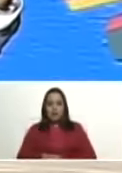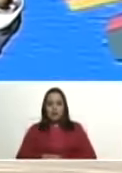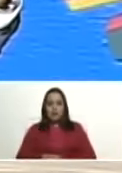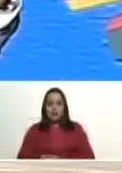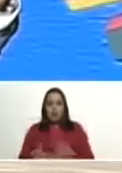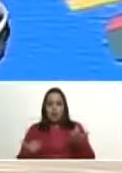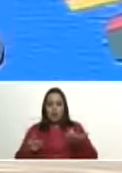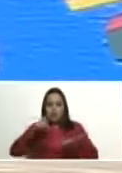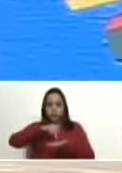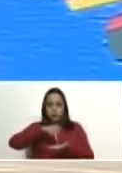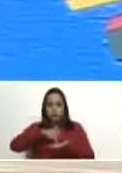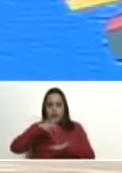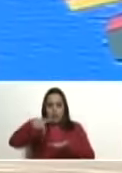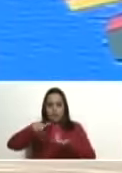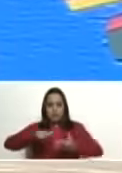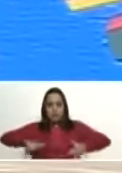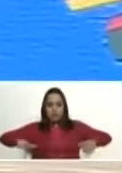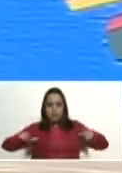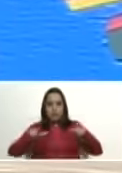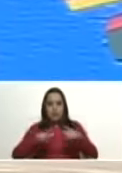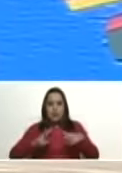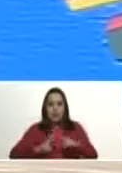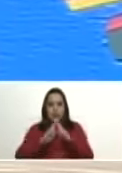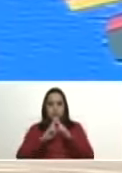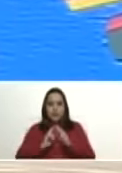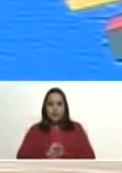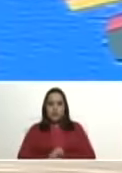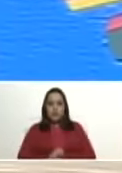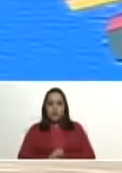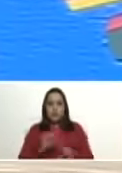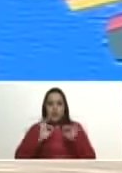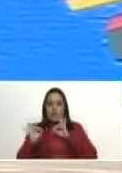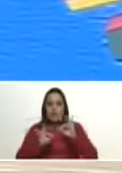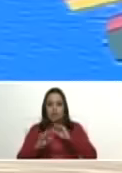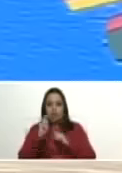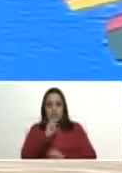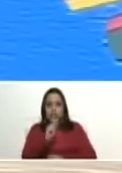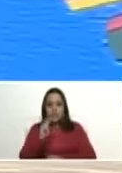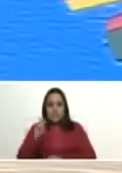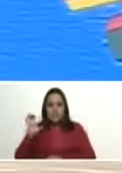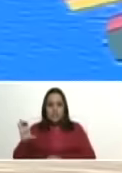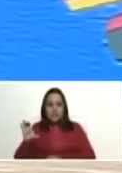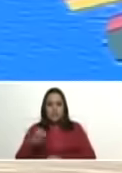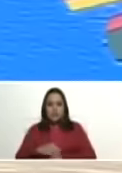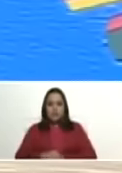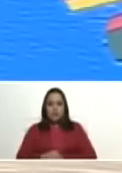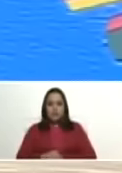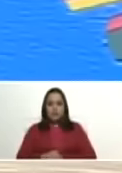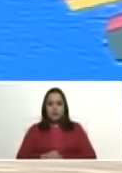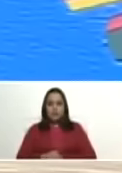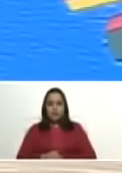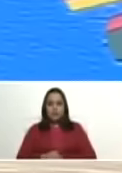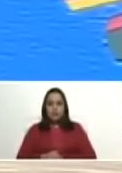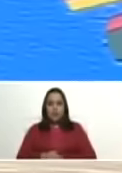presentes en esta sala Ríos Reina del Teatro Teresa Carreño, yo me